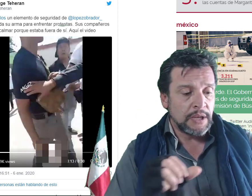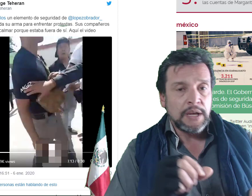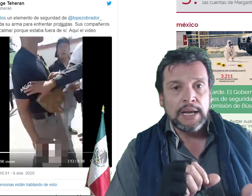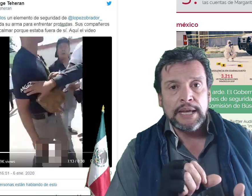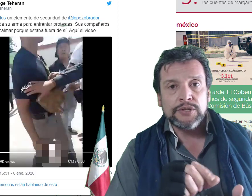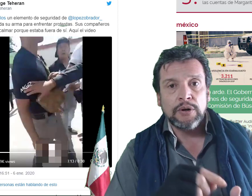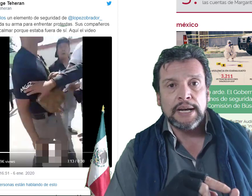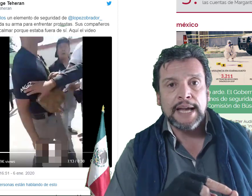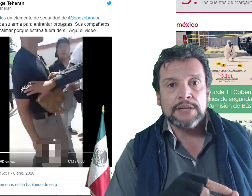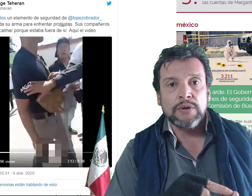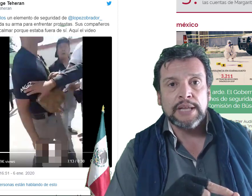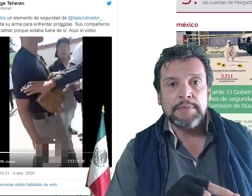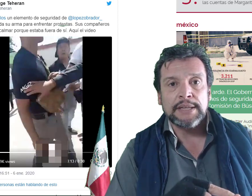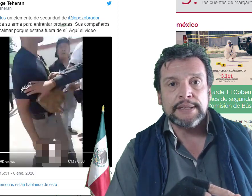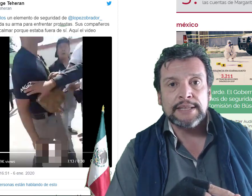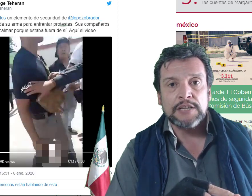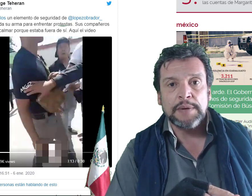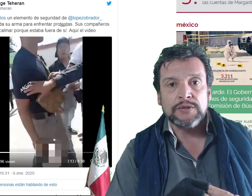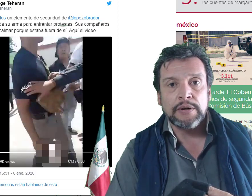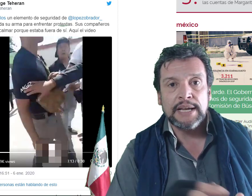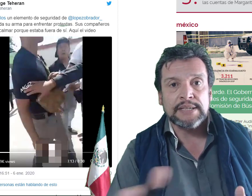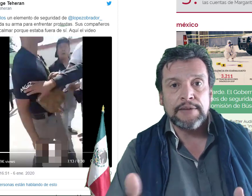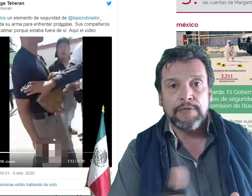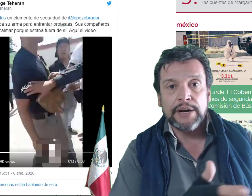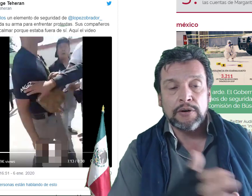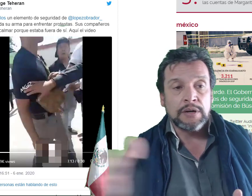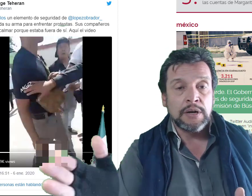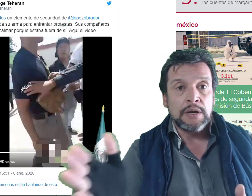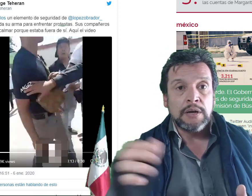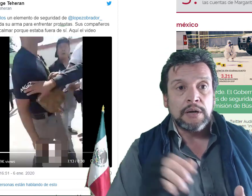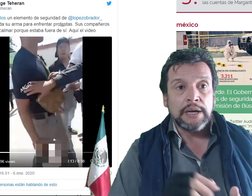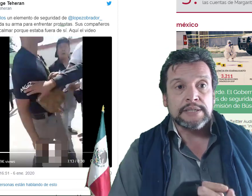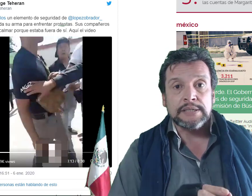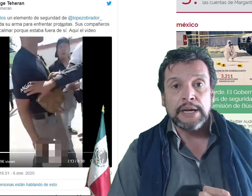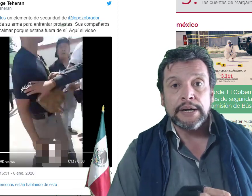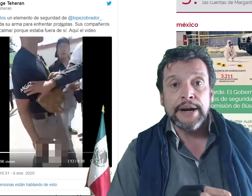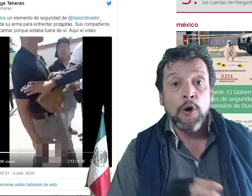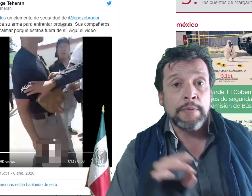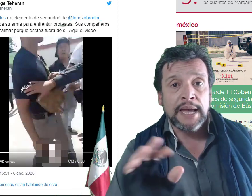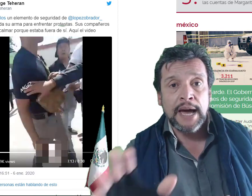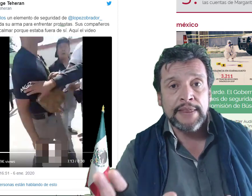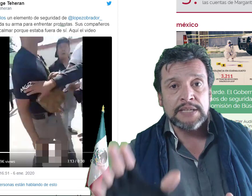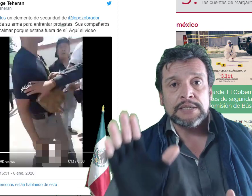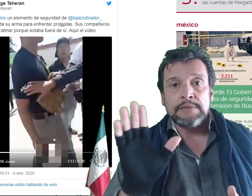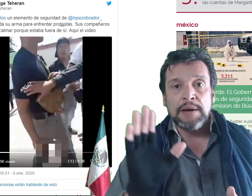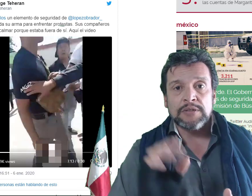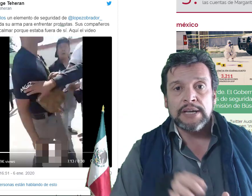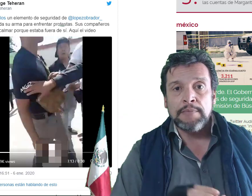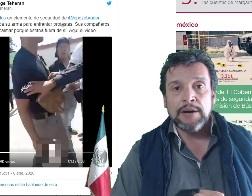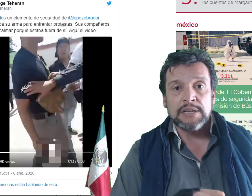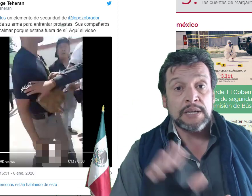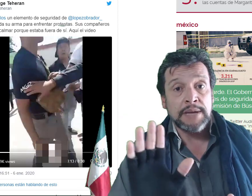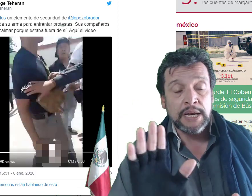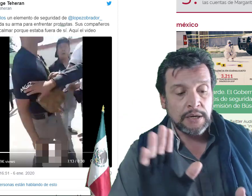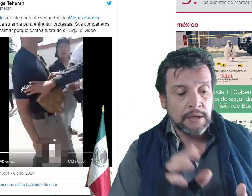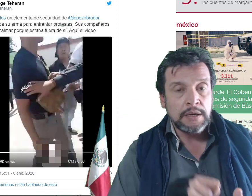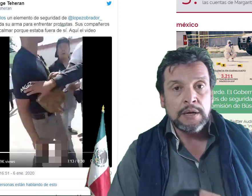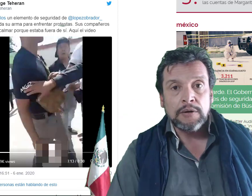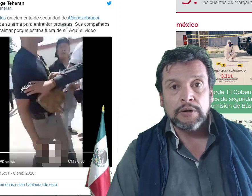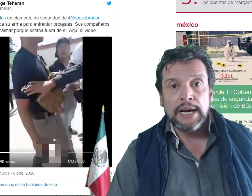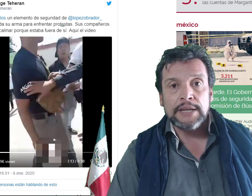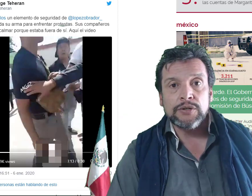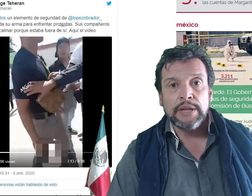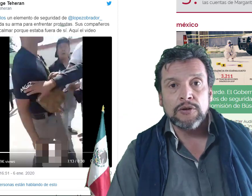el hecho del caso también de tantas personas que fueron reubicadas vamos a llamarlo así bien